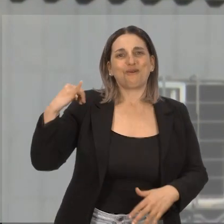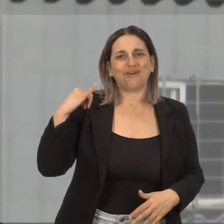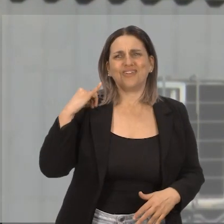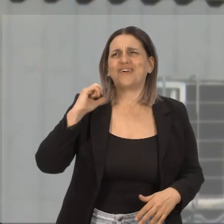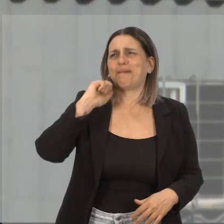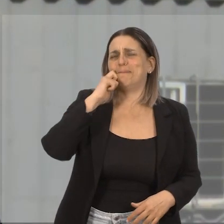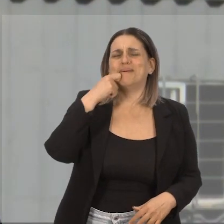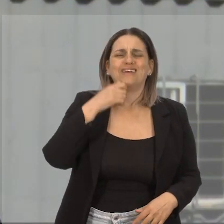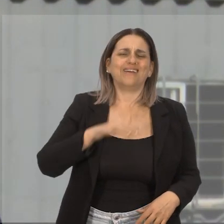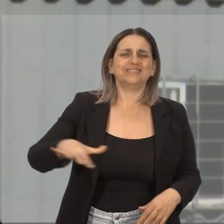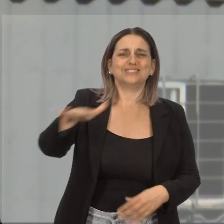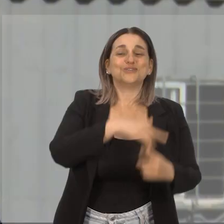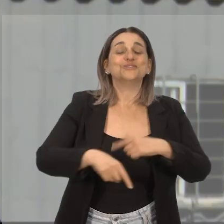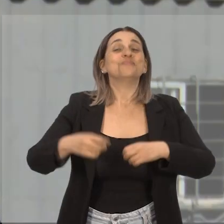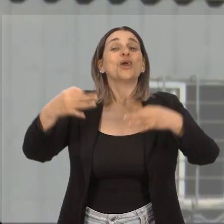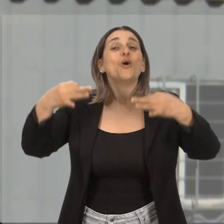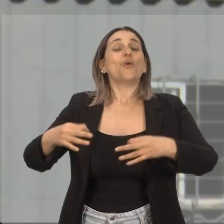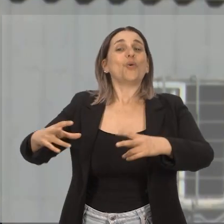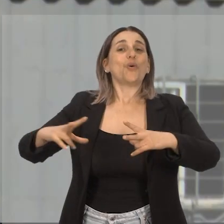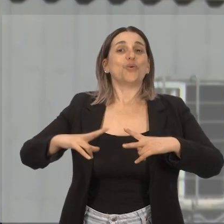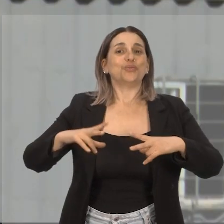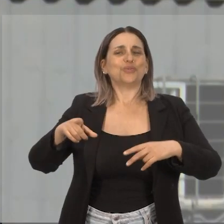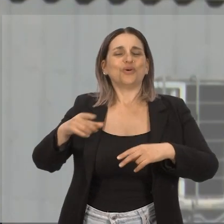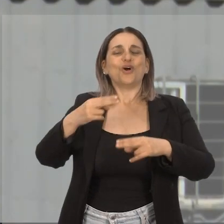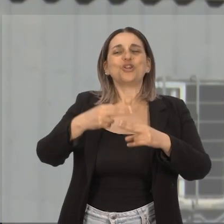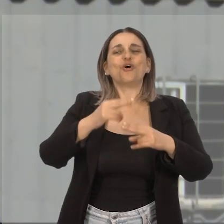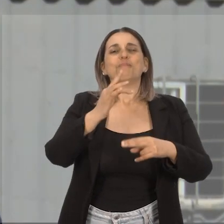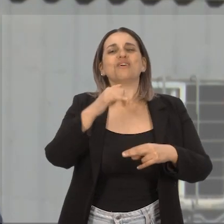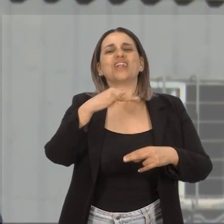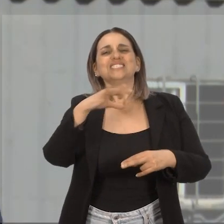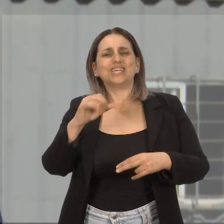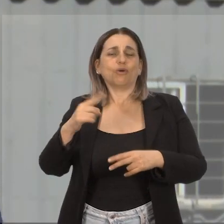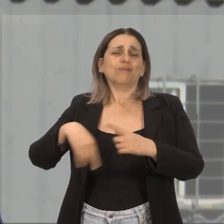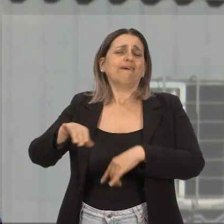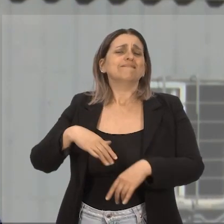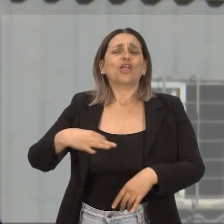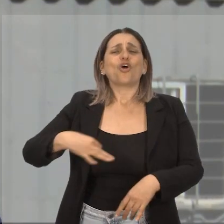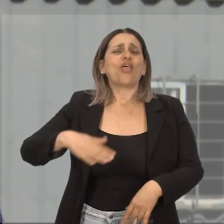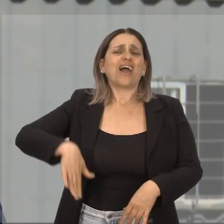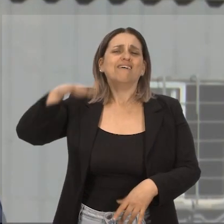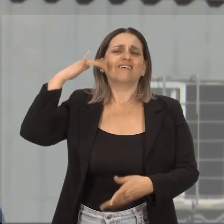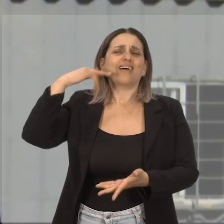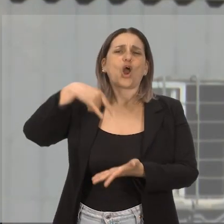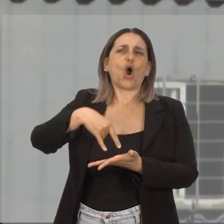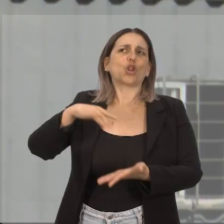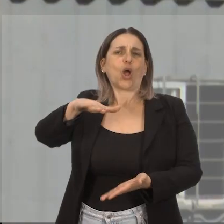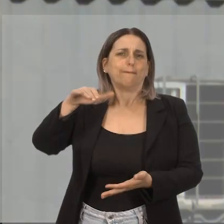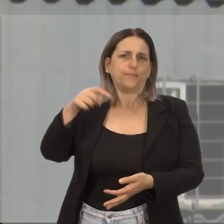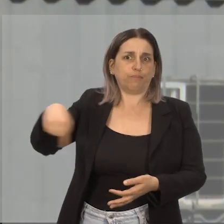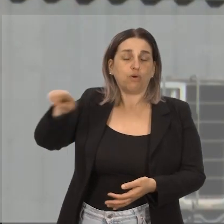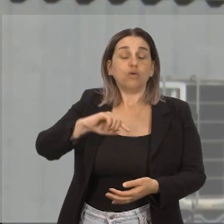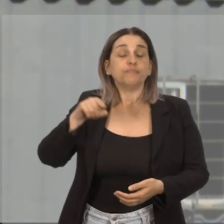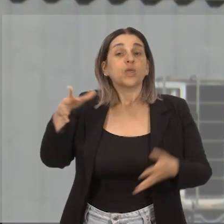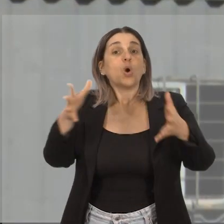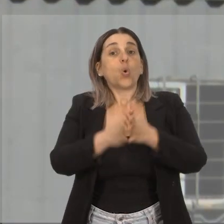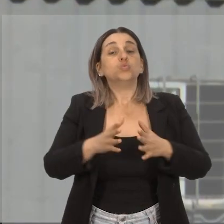Colonia. Cuando hablaba, me cuesta decirle Francisco porque yo lo conozco por el gordo de toda la vida.